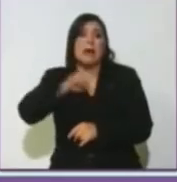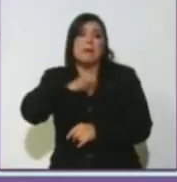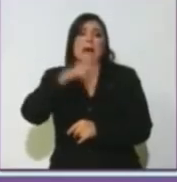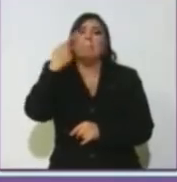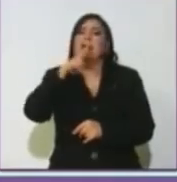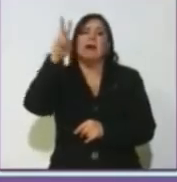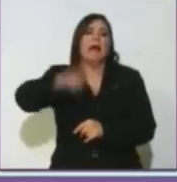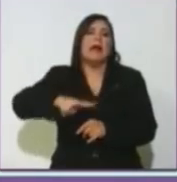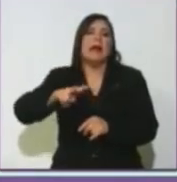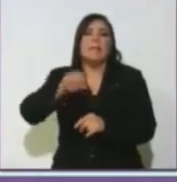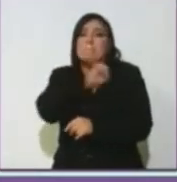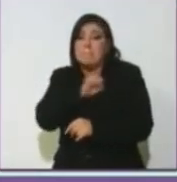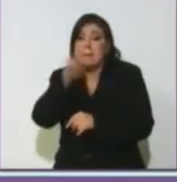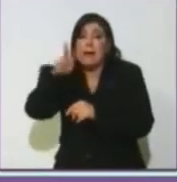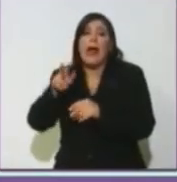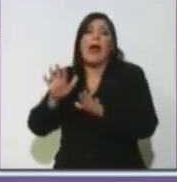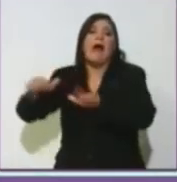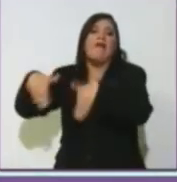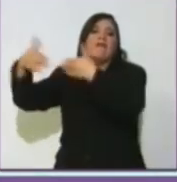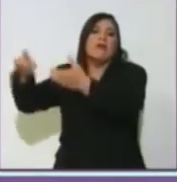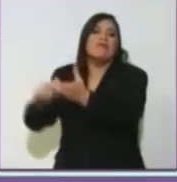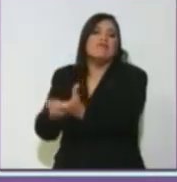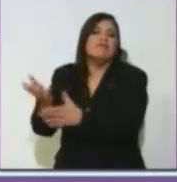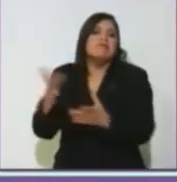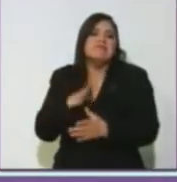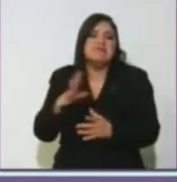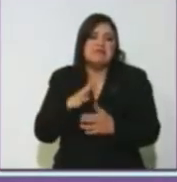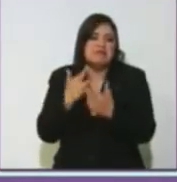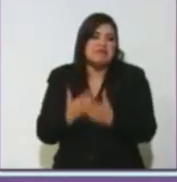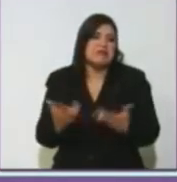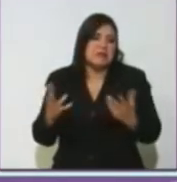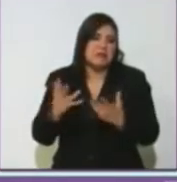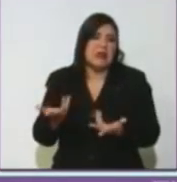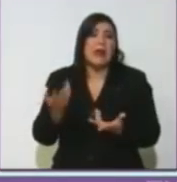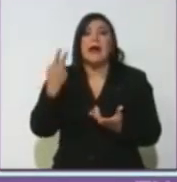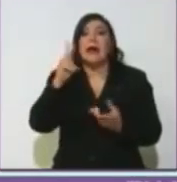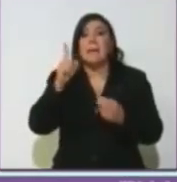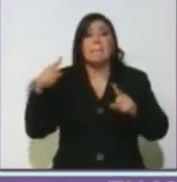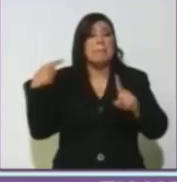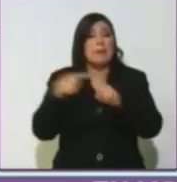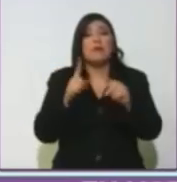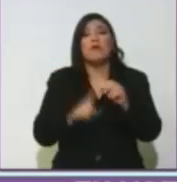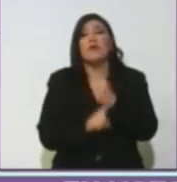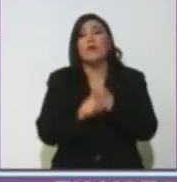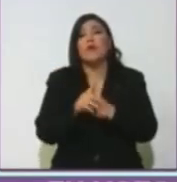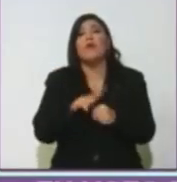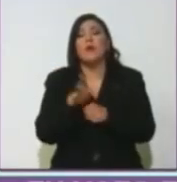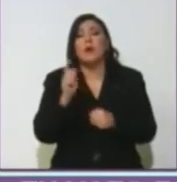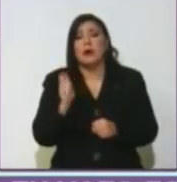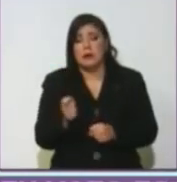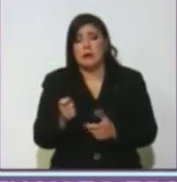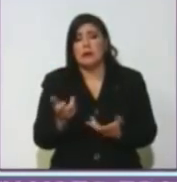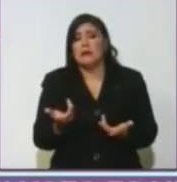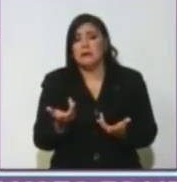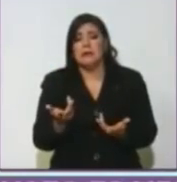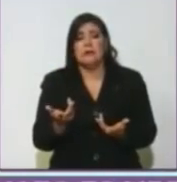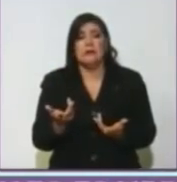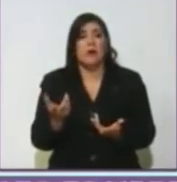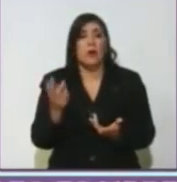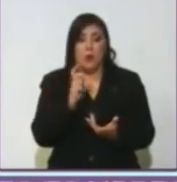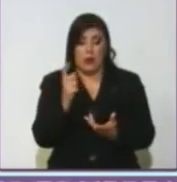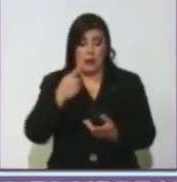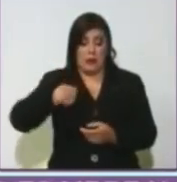andado fuera el gran problema es cuando no podemos atender